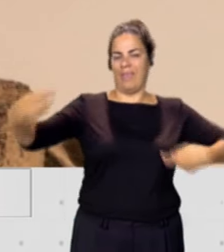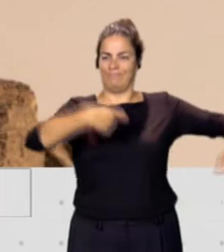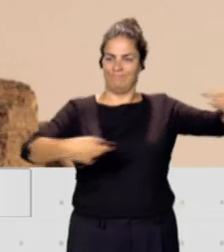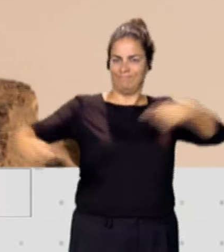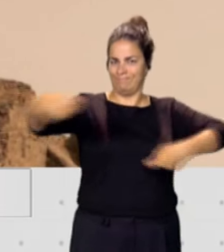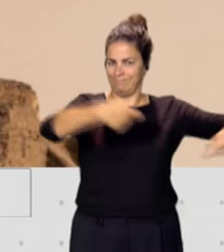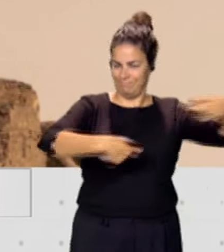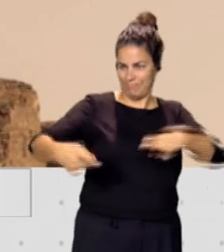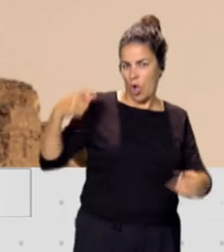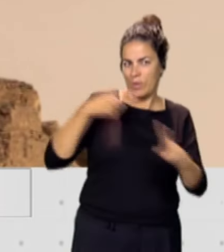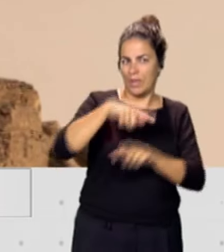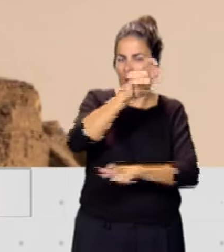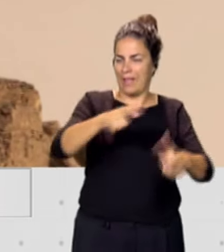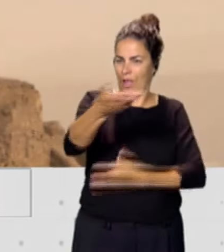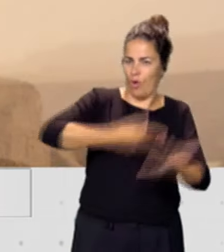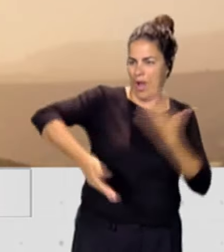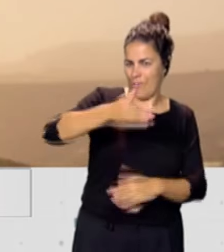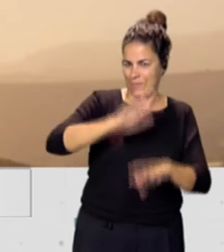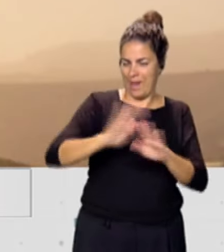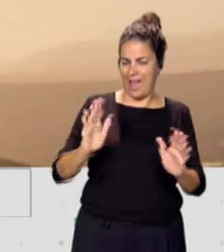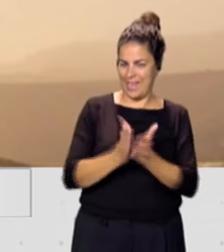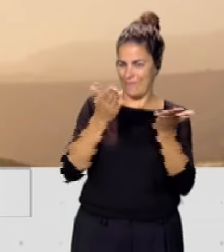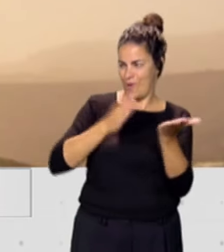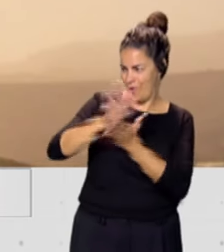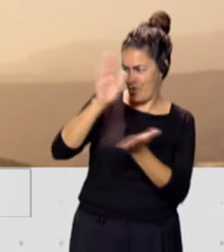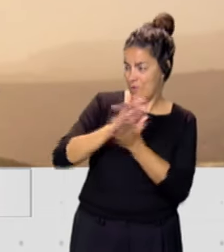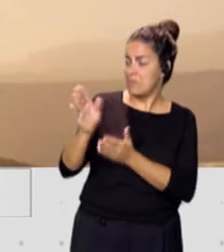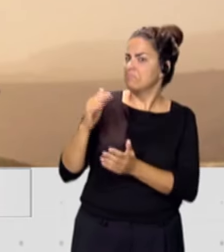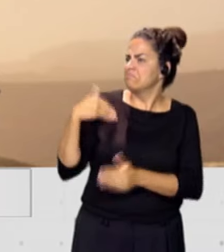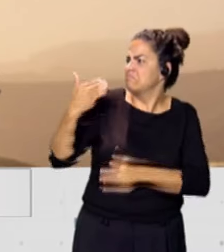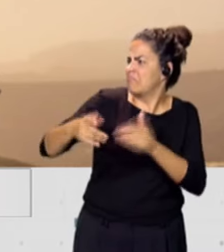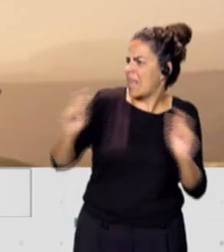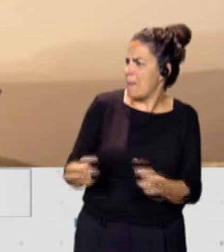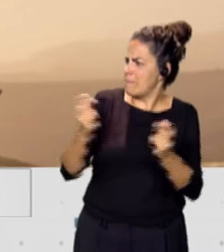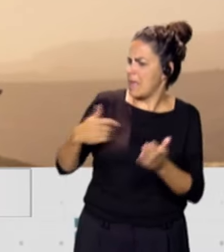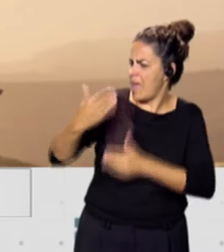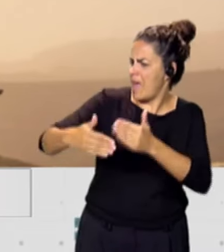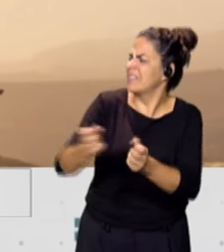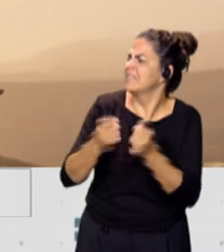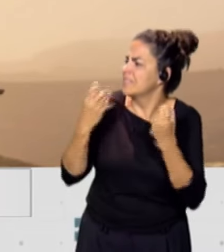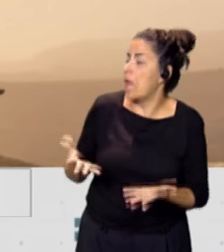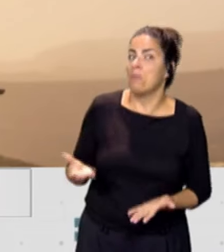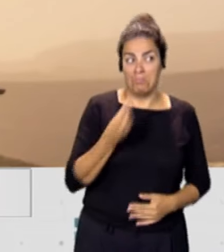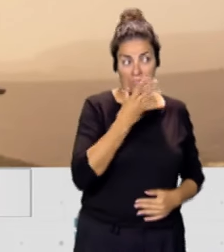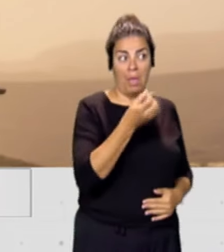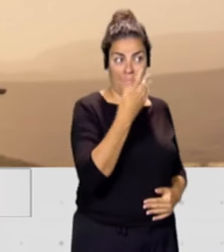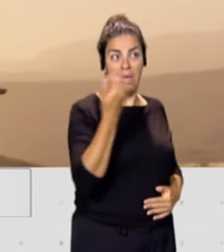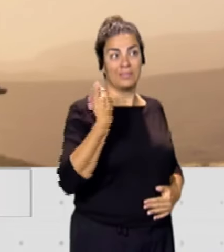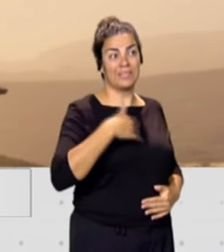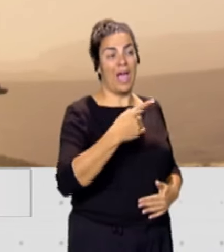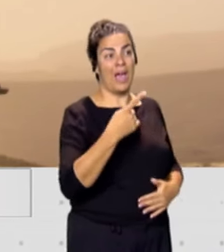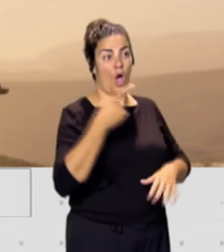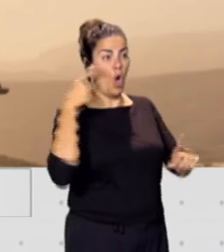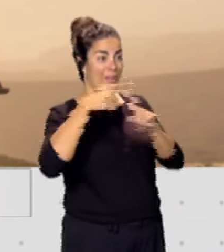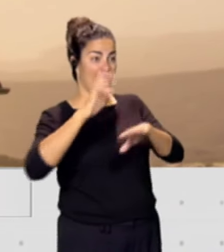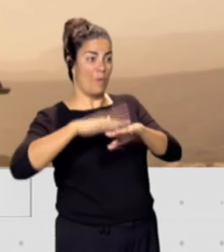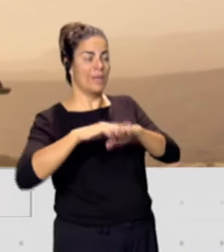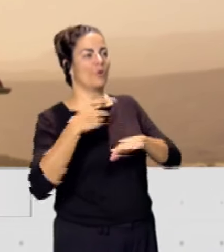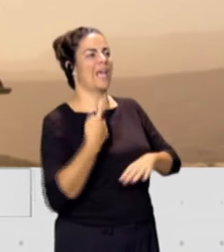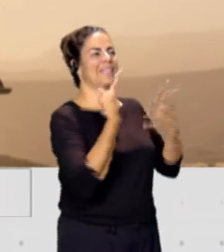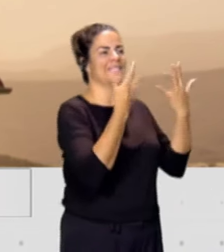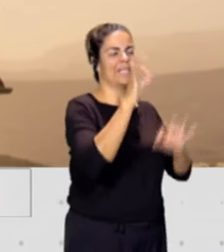realidad Cómo marcha esa campaña Eduardo va bien eh avanza avanza llevamos cerca del 60 por el objetivo mínimo recaudado que son